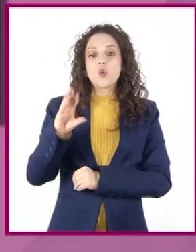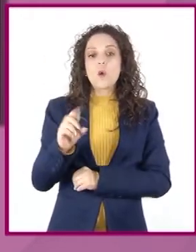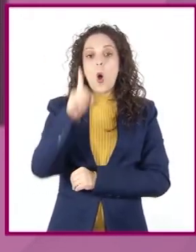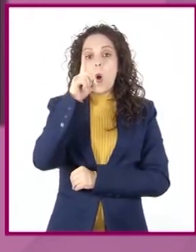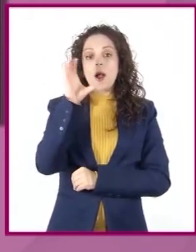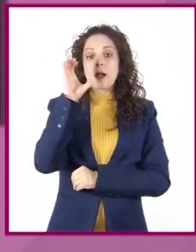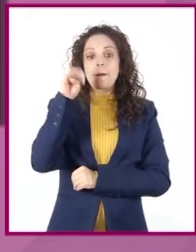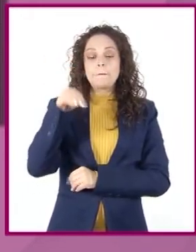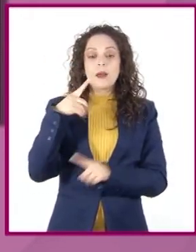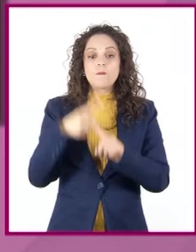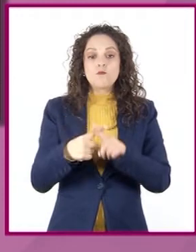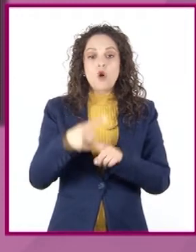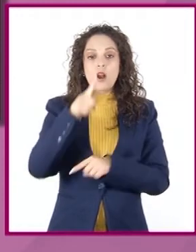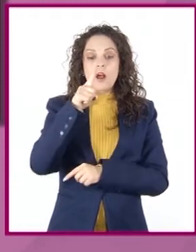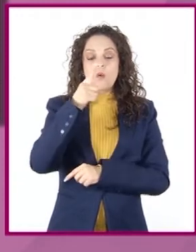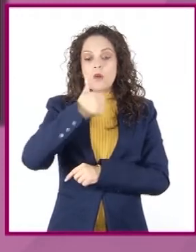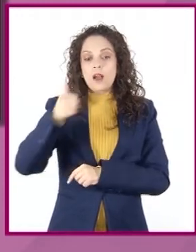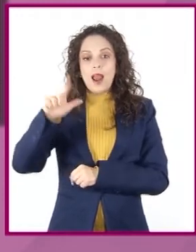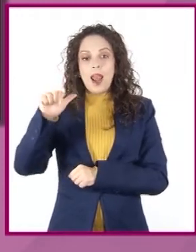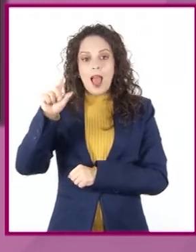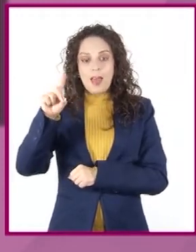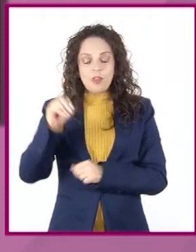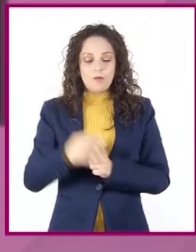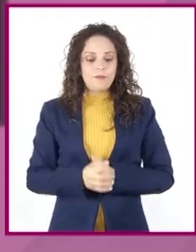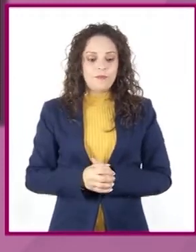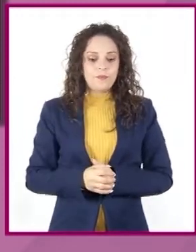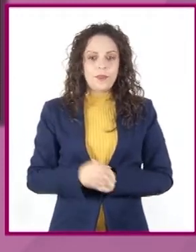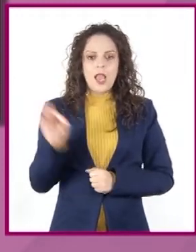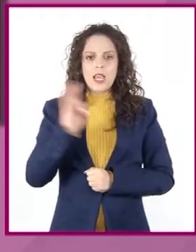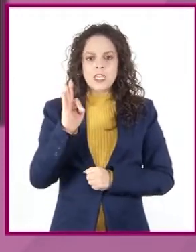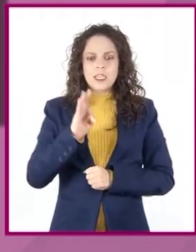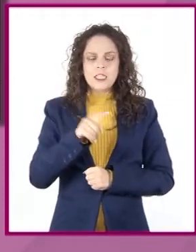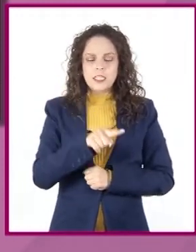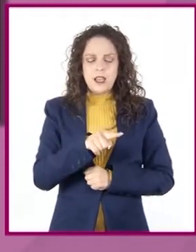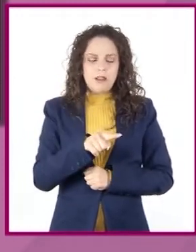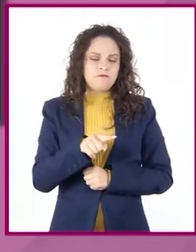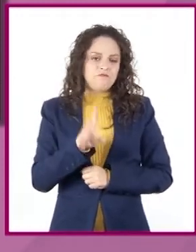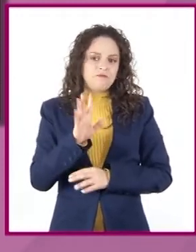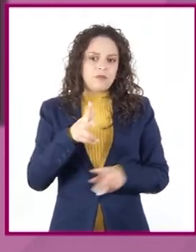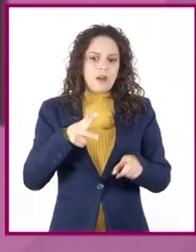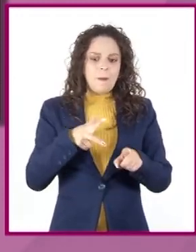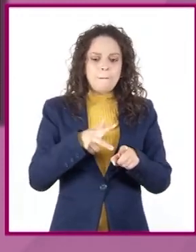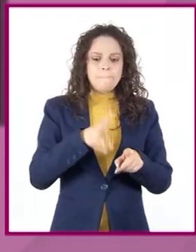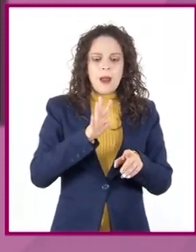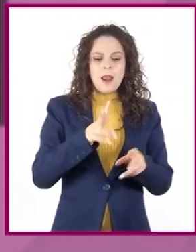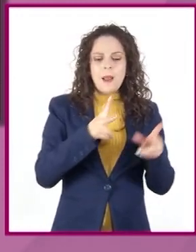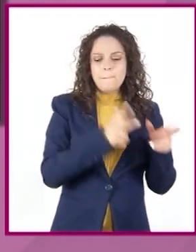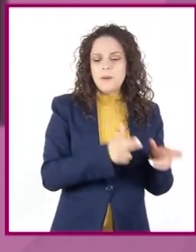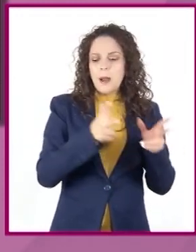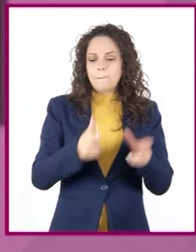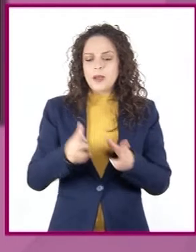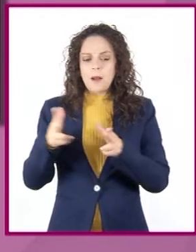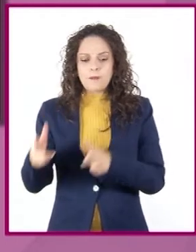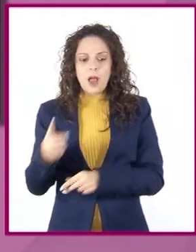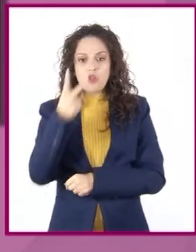lado. ¿Qué sucede si cortamos el prisma en 2 partes iguales por la diagonal del